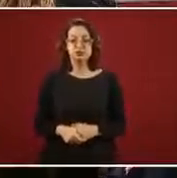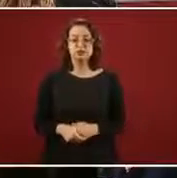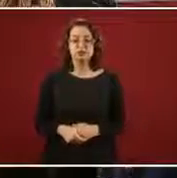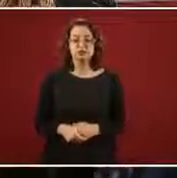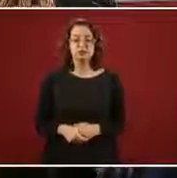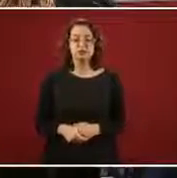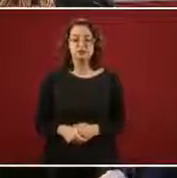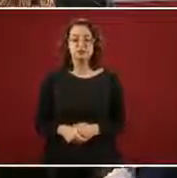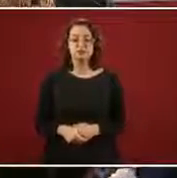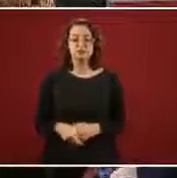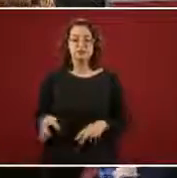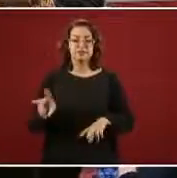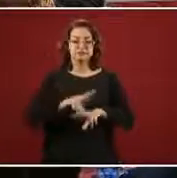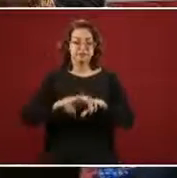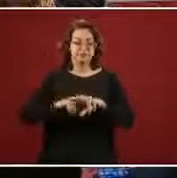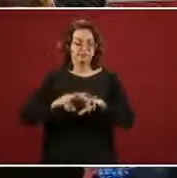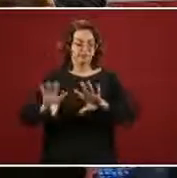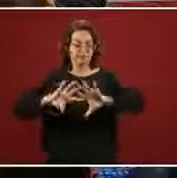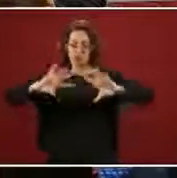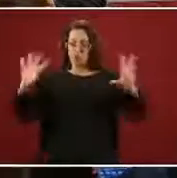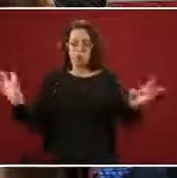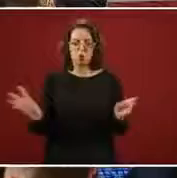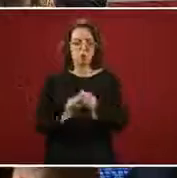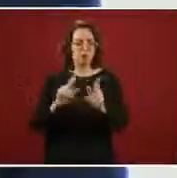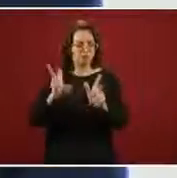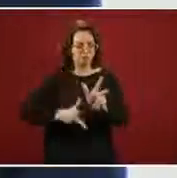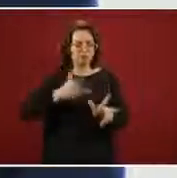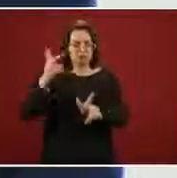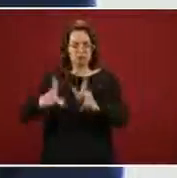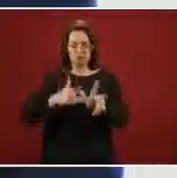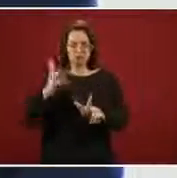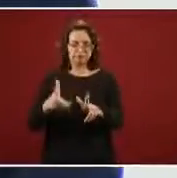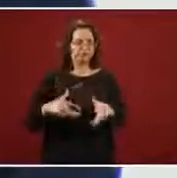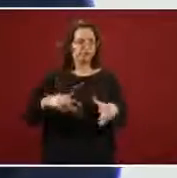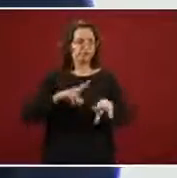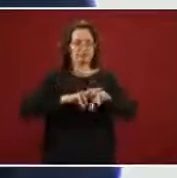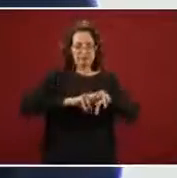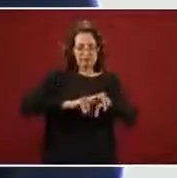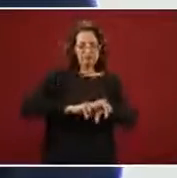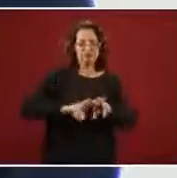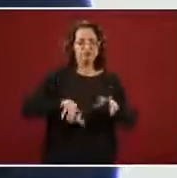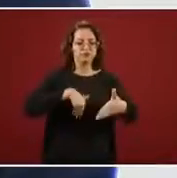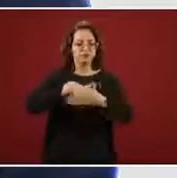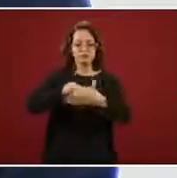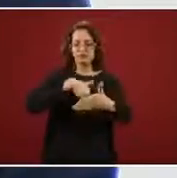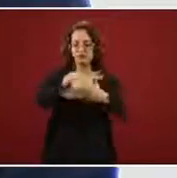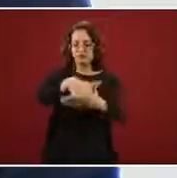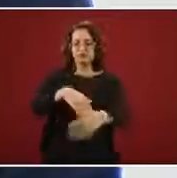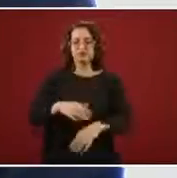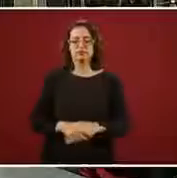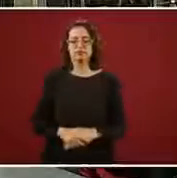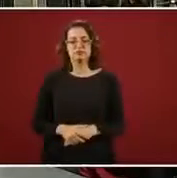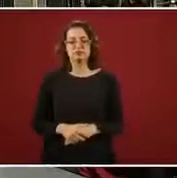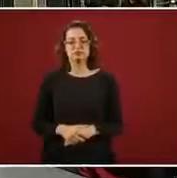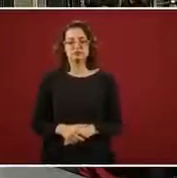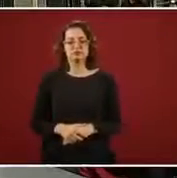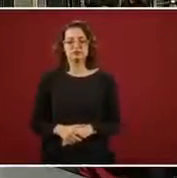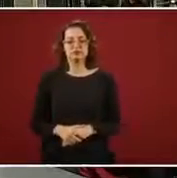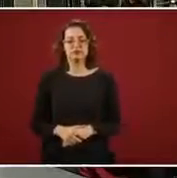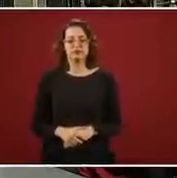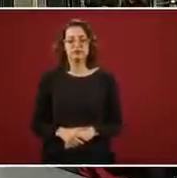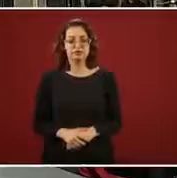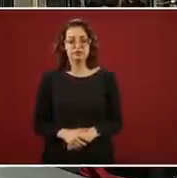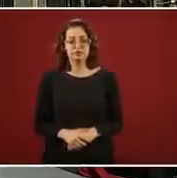con los trenes, todo completo, estaciones, trenes, todo completo. ¿Eso va a ser la inversión privada?